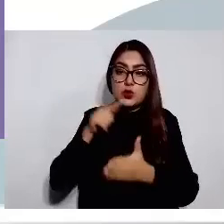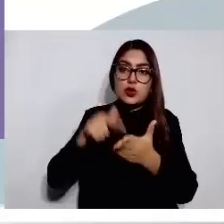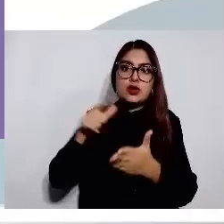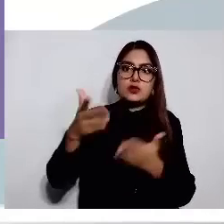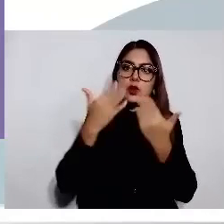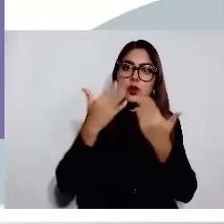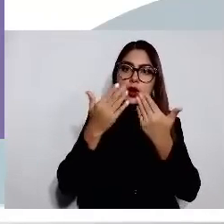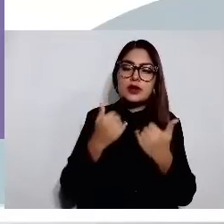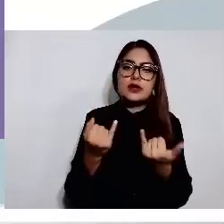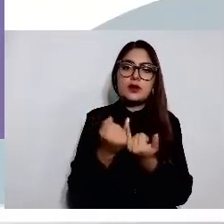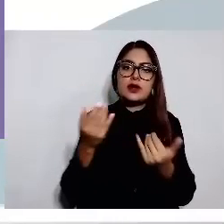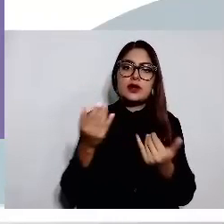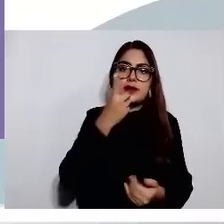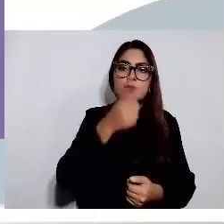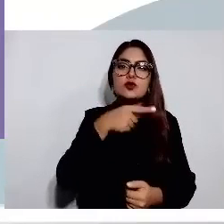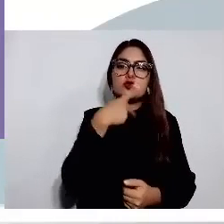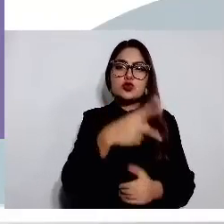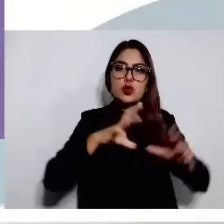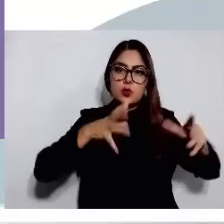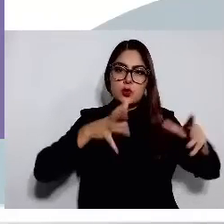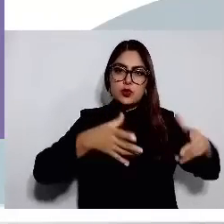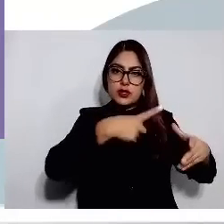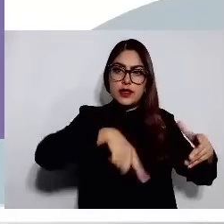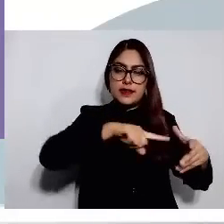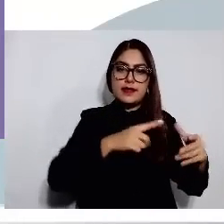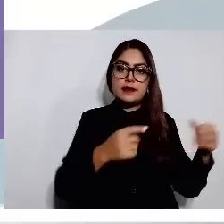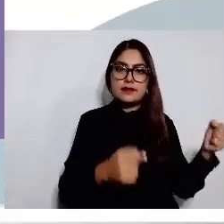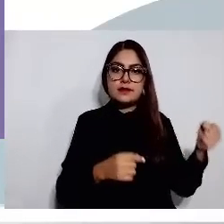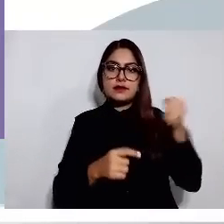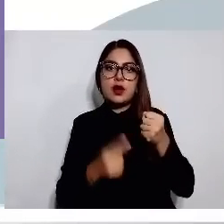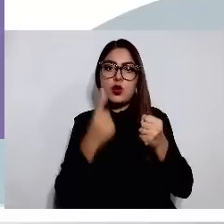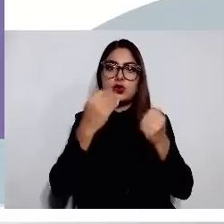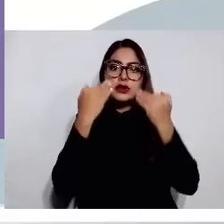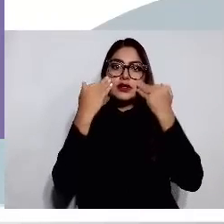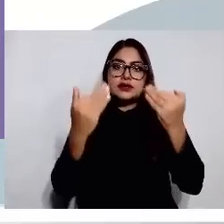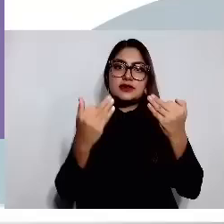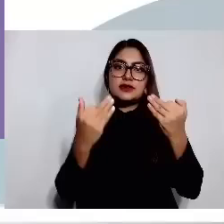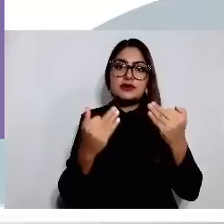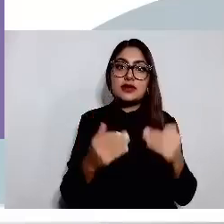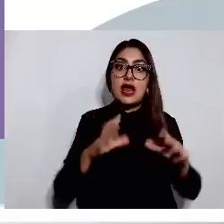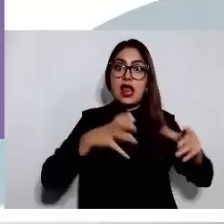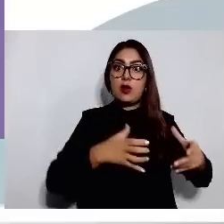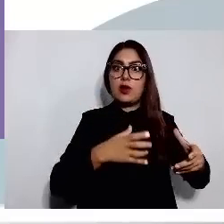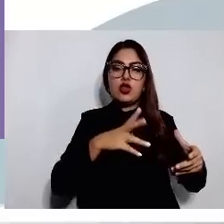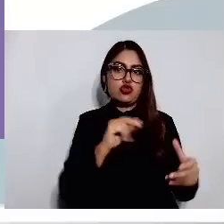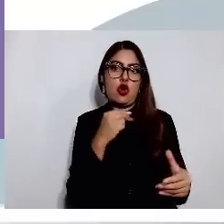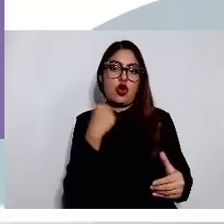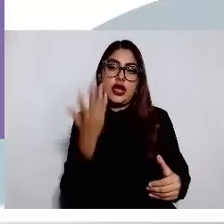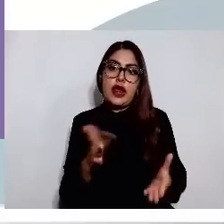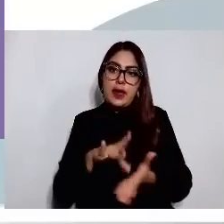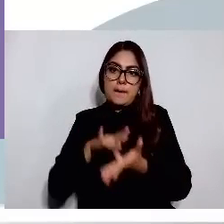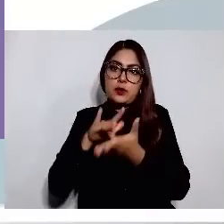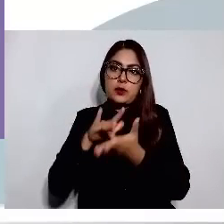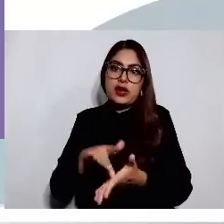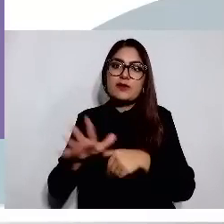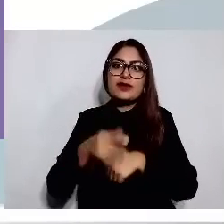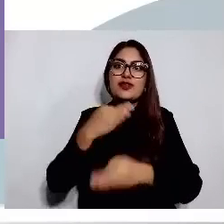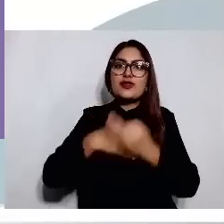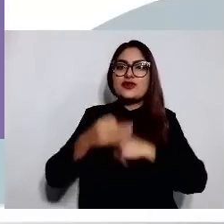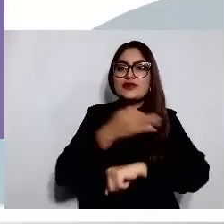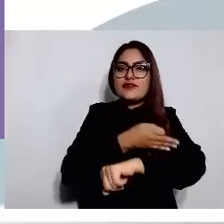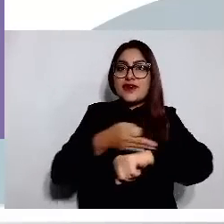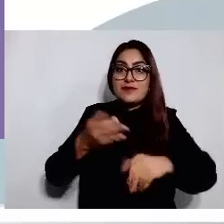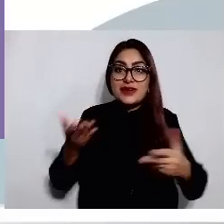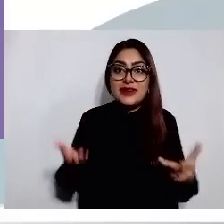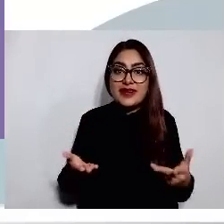100, 200 personas, lleve un testigo. Nadie en la comunidad va a querer ser testigo porque todos son familia. ¿Quién se quiere